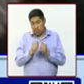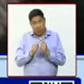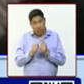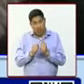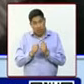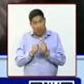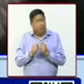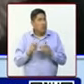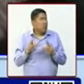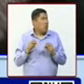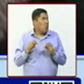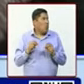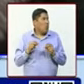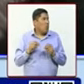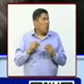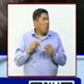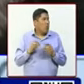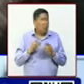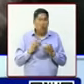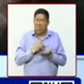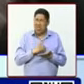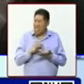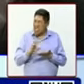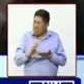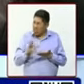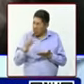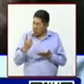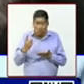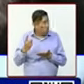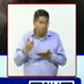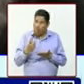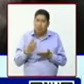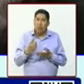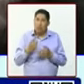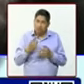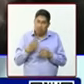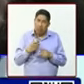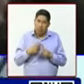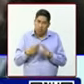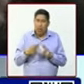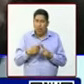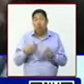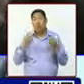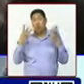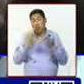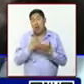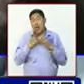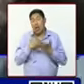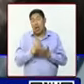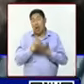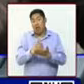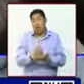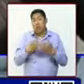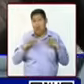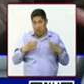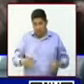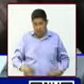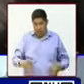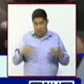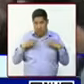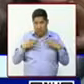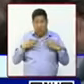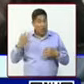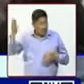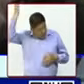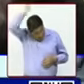escribe. No está del todo discapacitado, pero él necesita mucha ayuda porque realmente tenía toda la